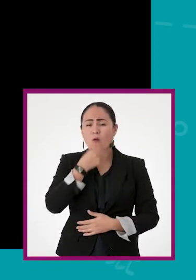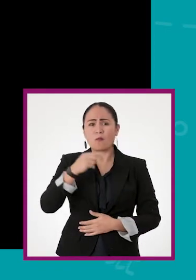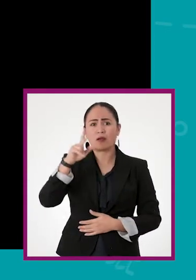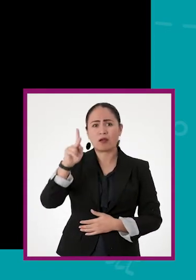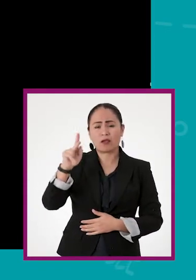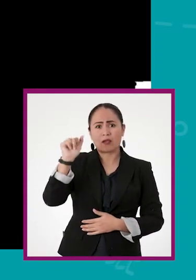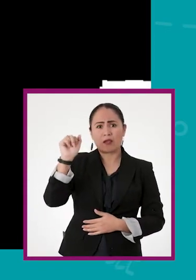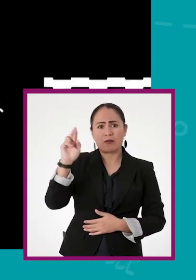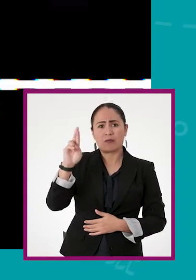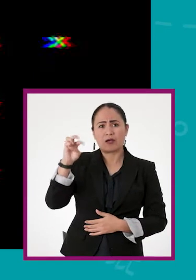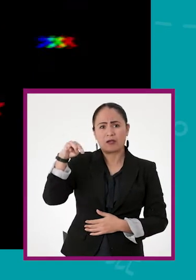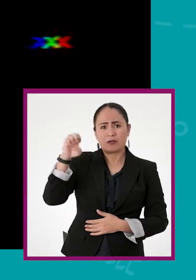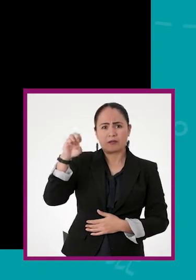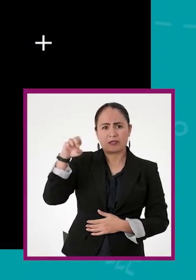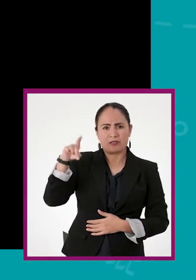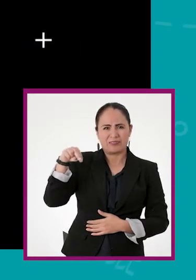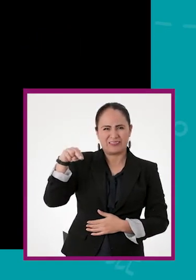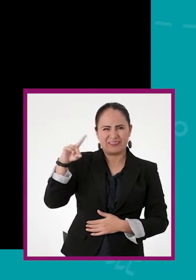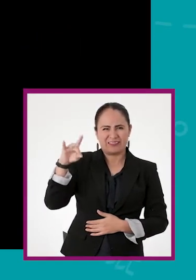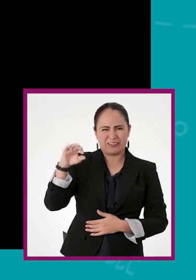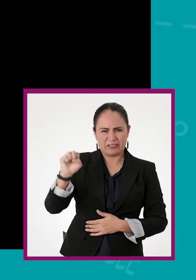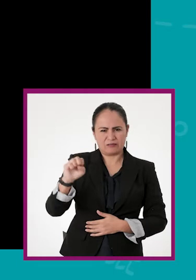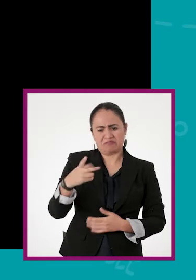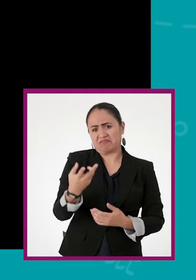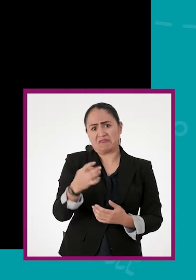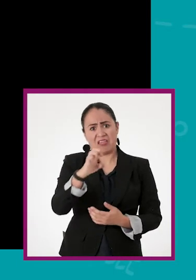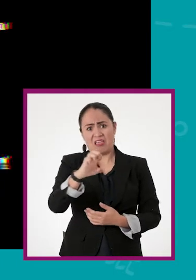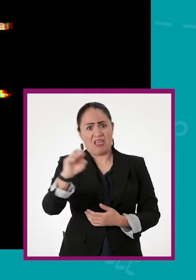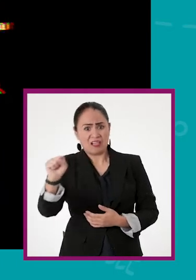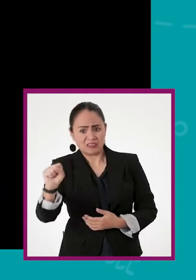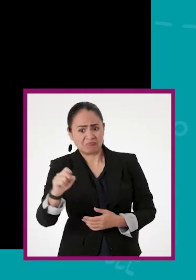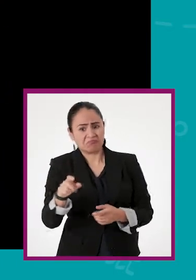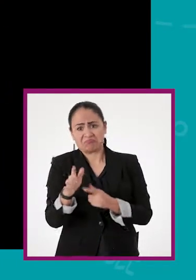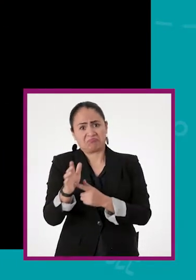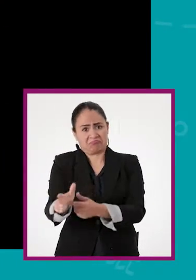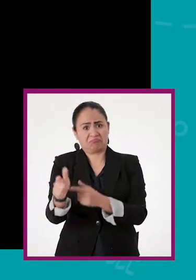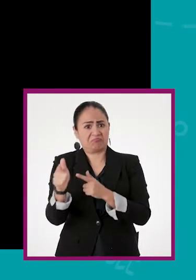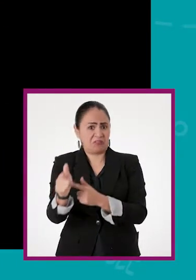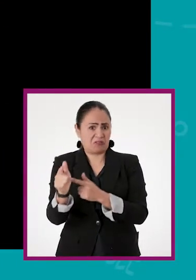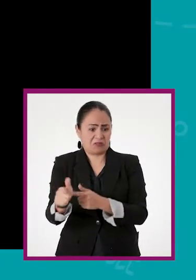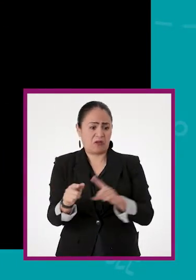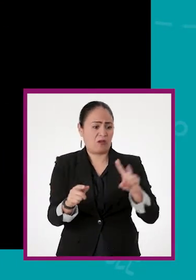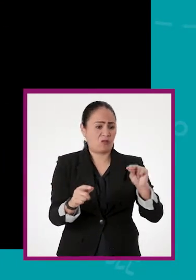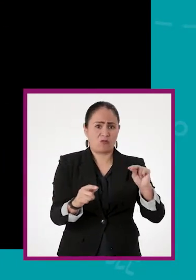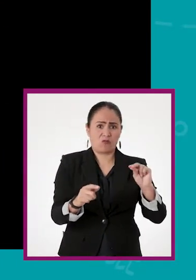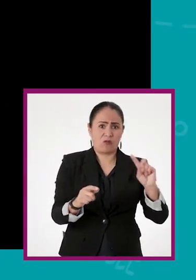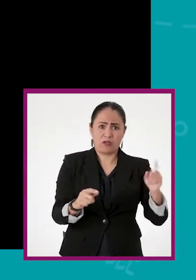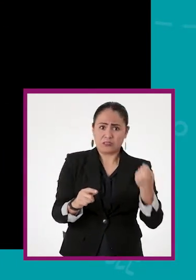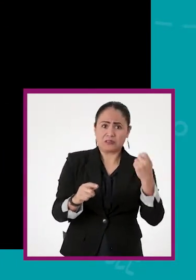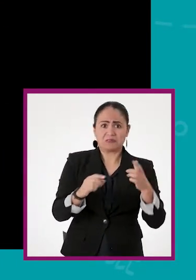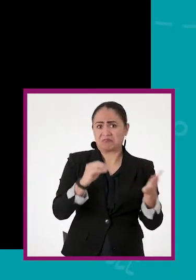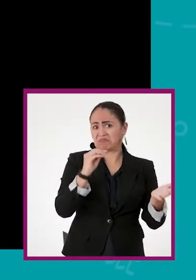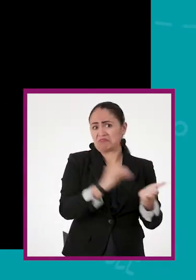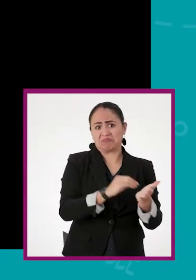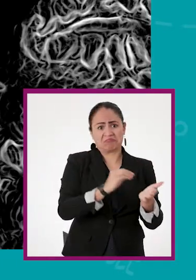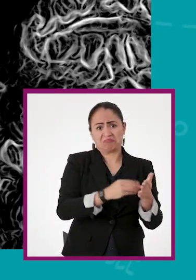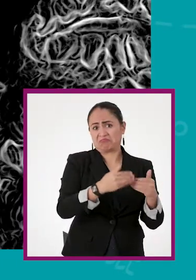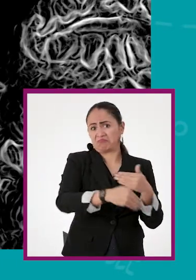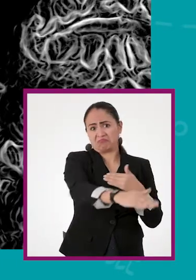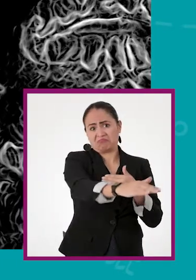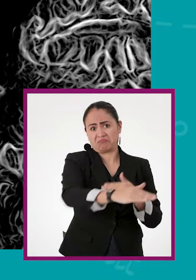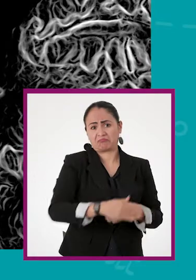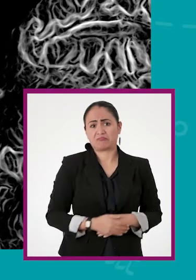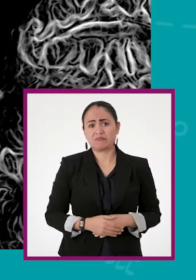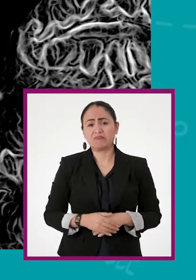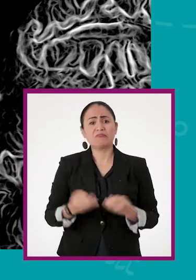Parménides lo señala con una fórmula tajante: lo que es, es; lo que no es, no es. En